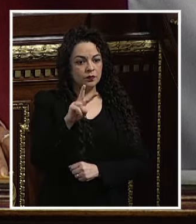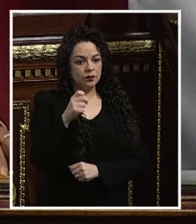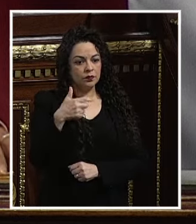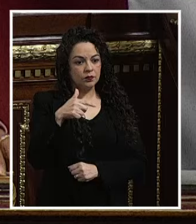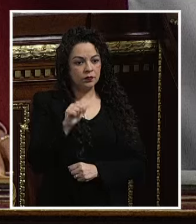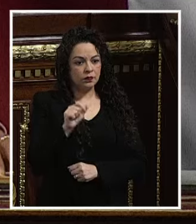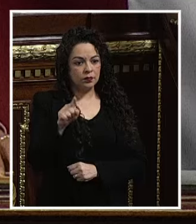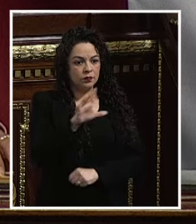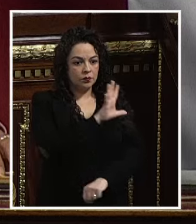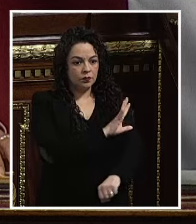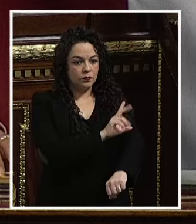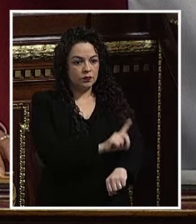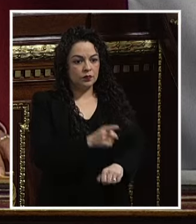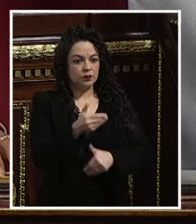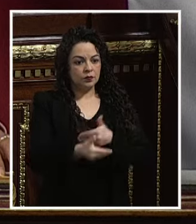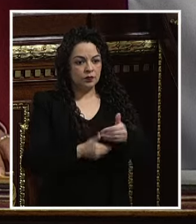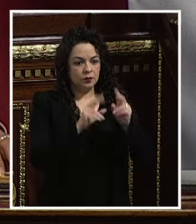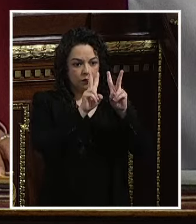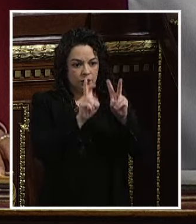Parlamentarios.